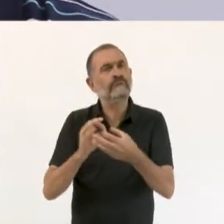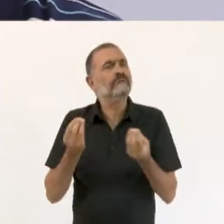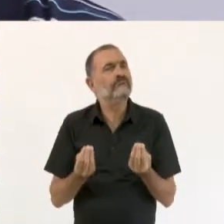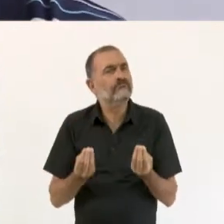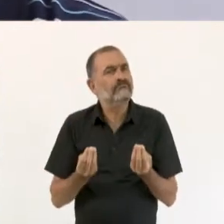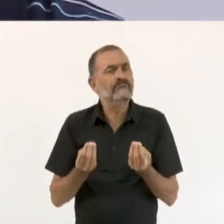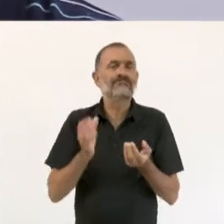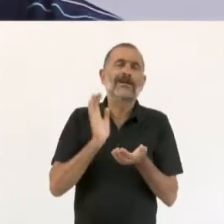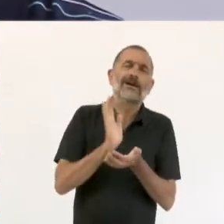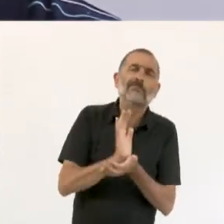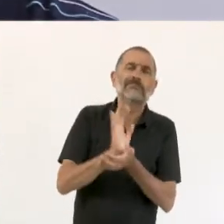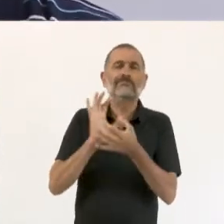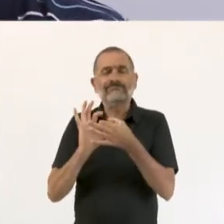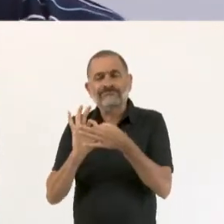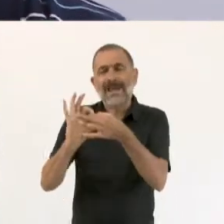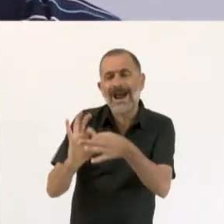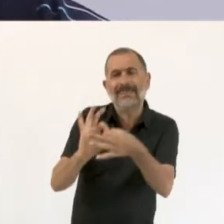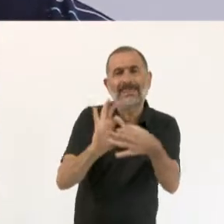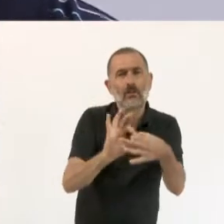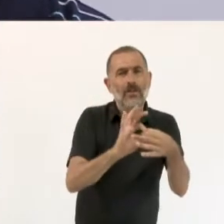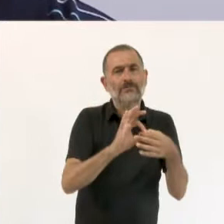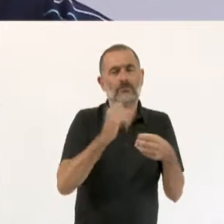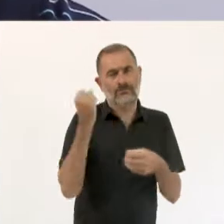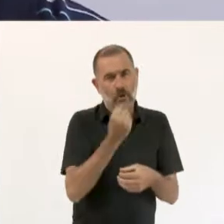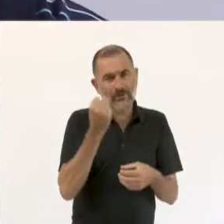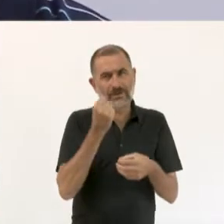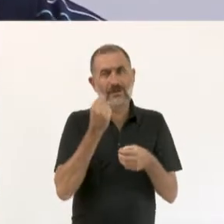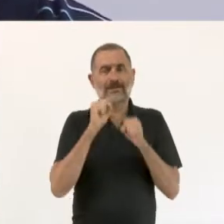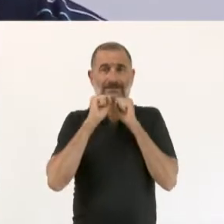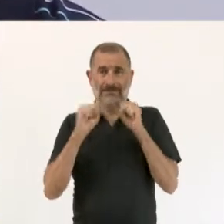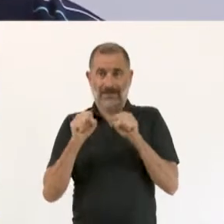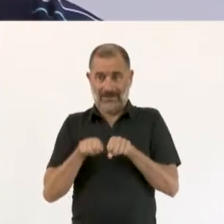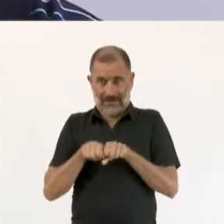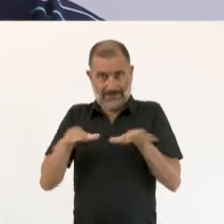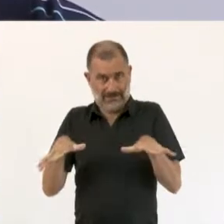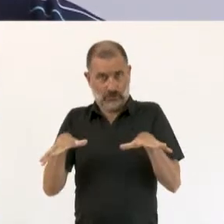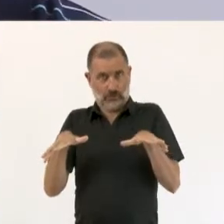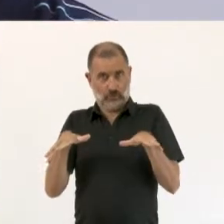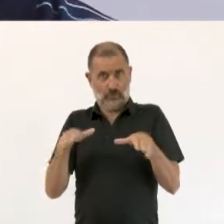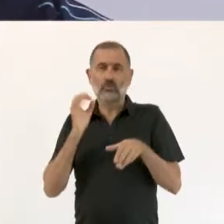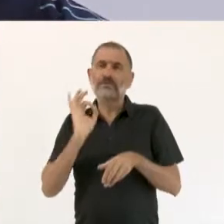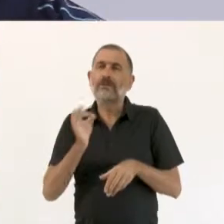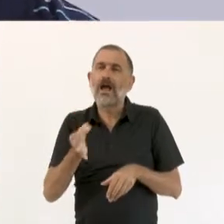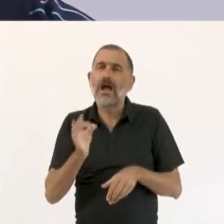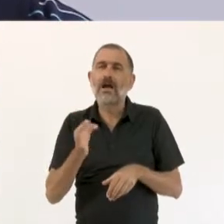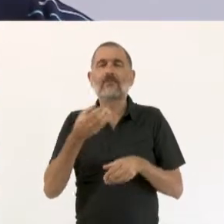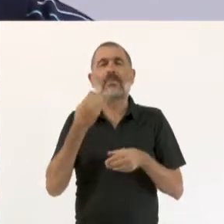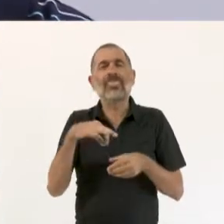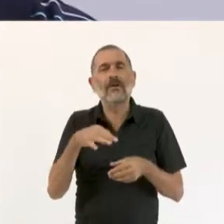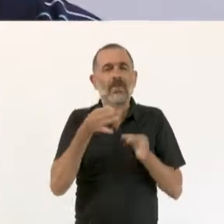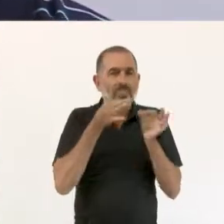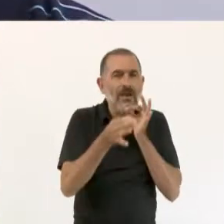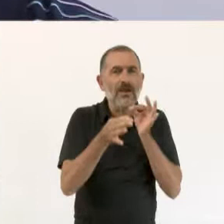se articula con un concepto que es central en la extensión, en nuestra secretaría, que es el diálogo de saberes,